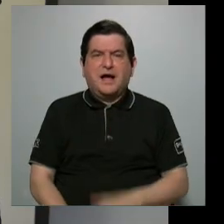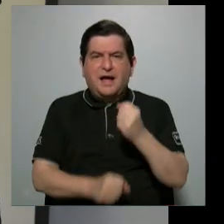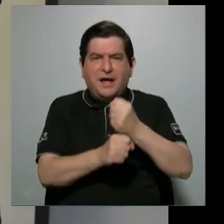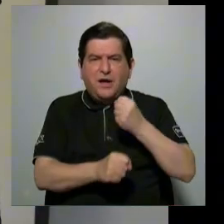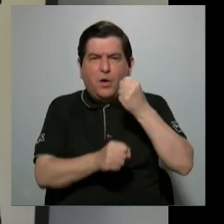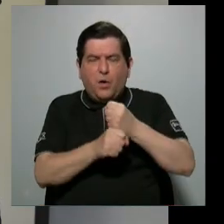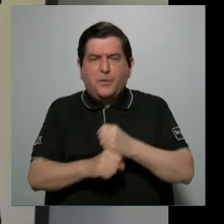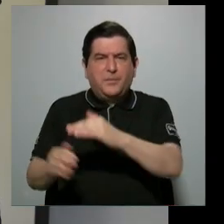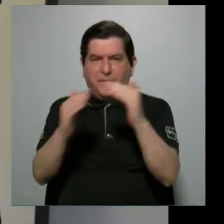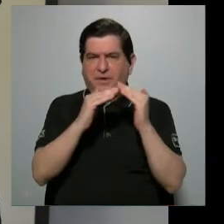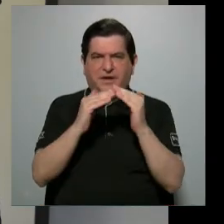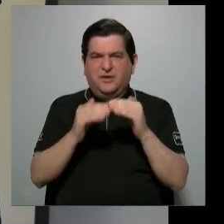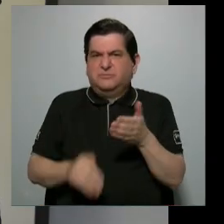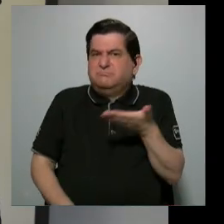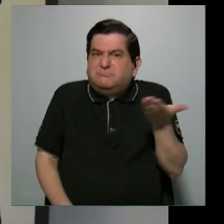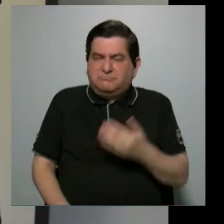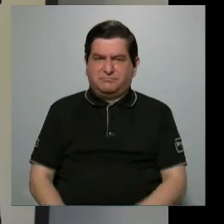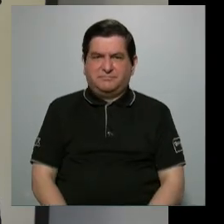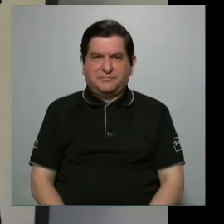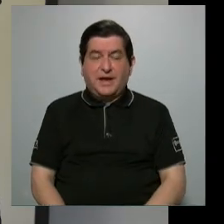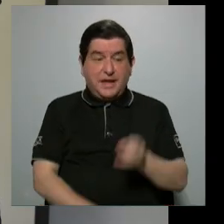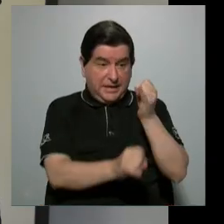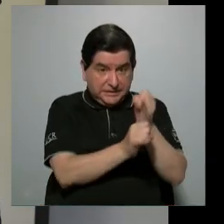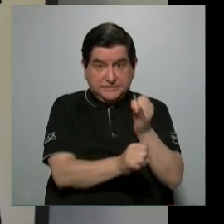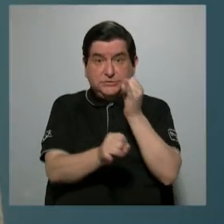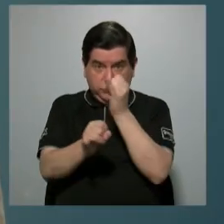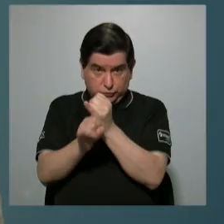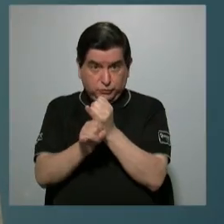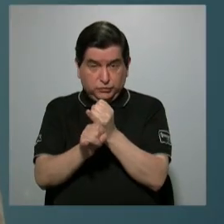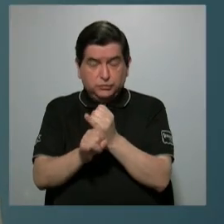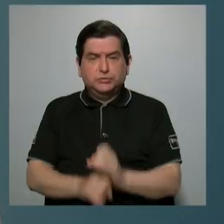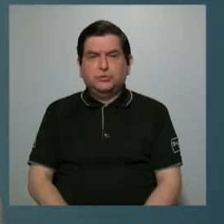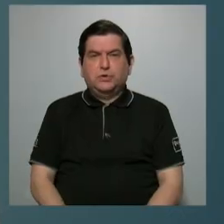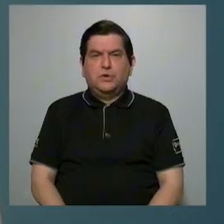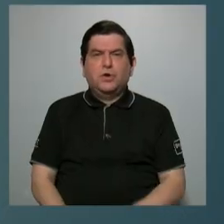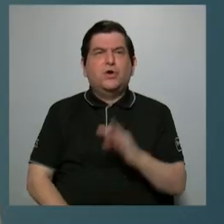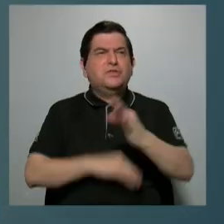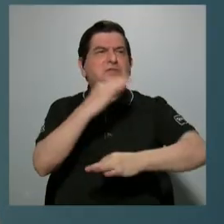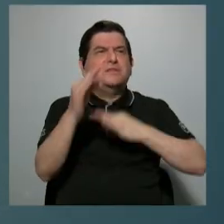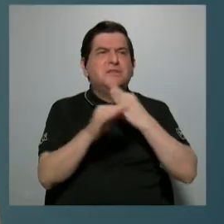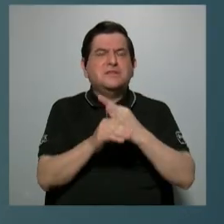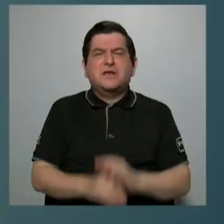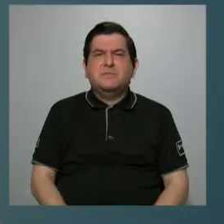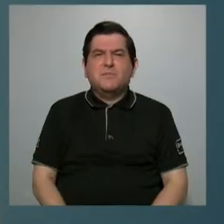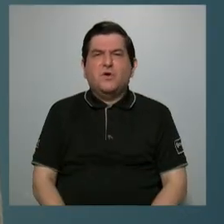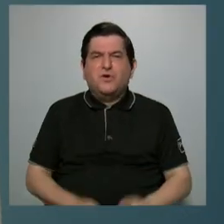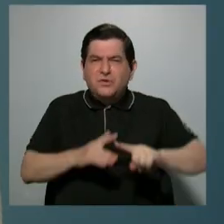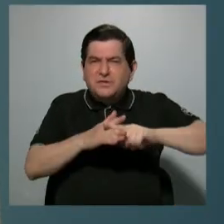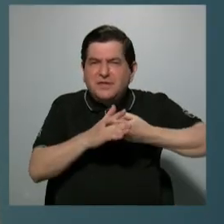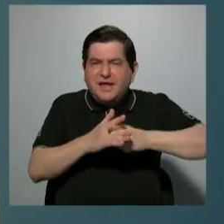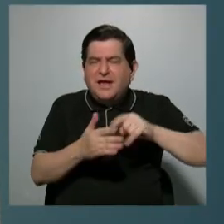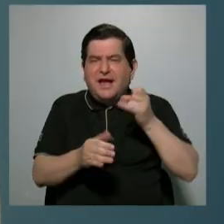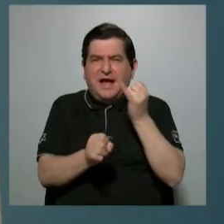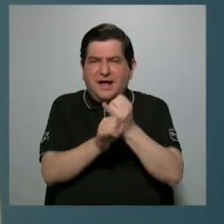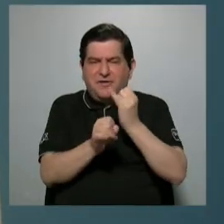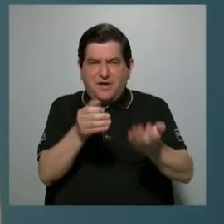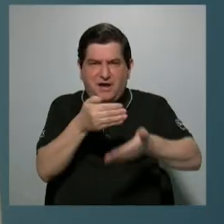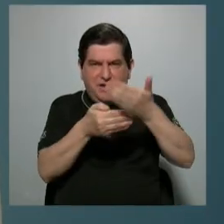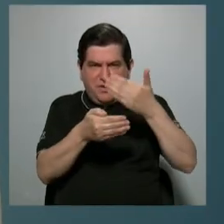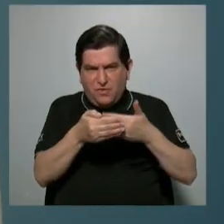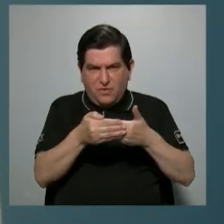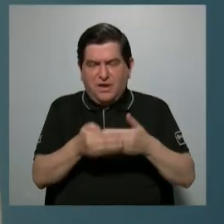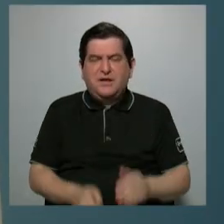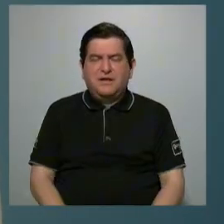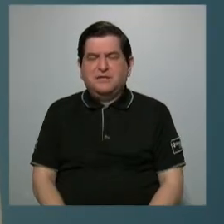es la idea de entes que son alguna especie de arreglo institucional, que ahora podemos conversar un poquito sobre las